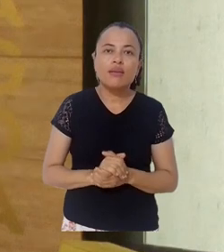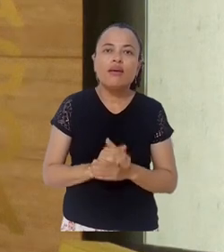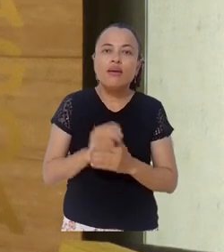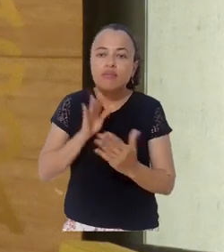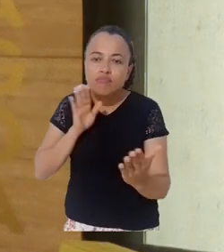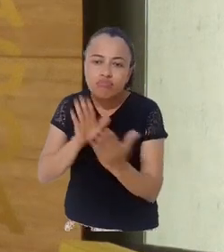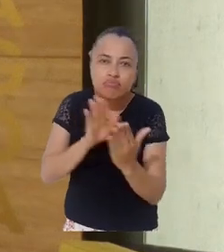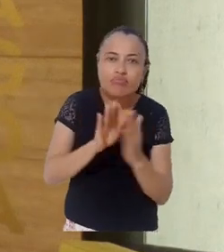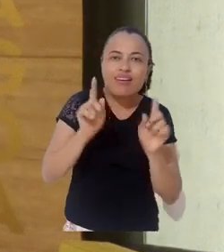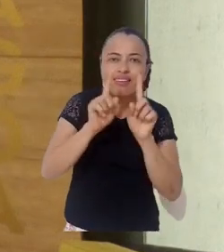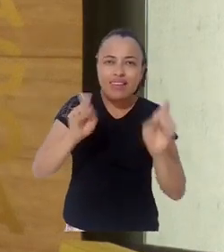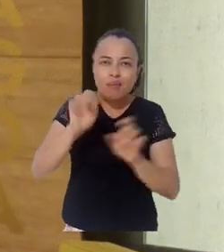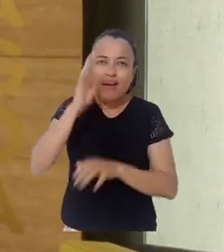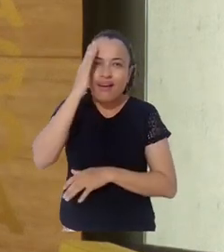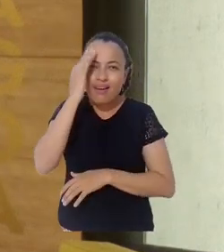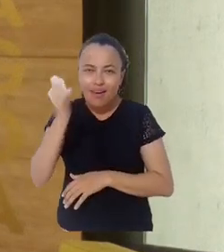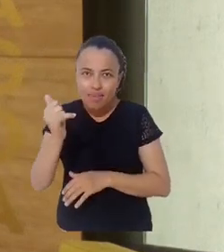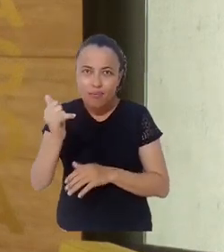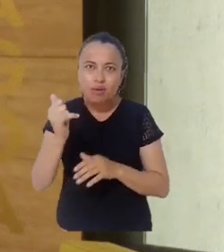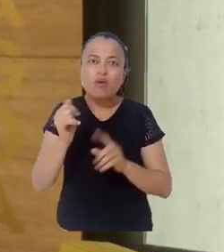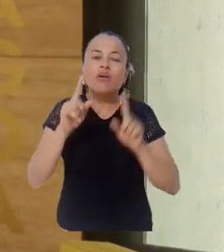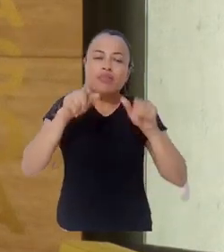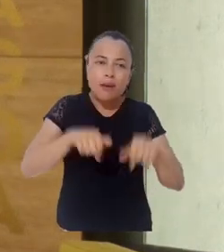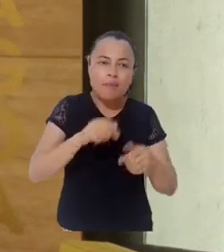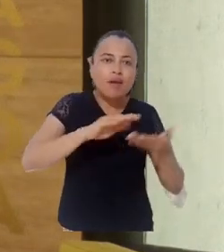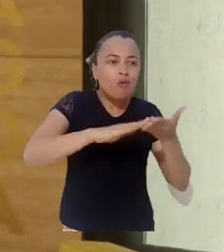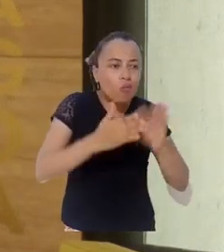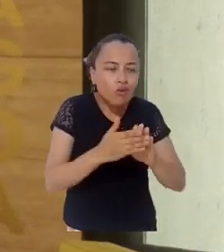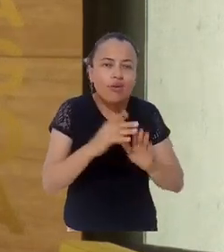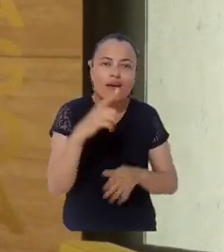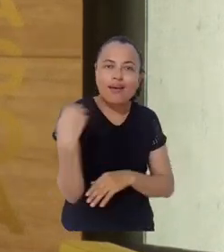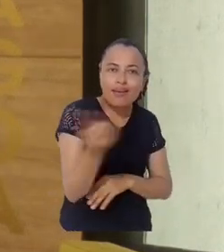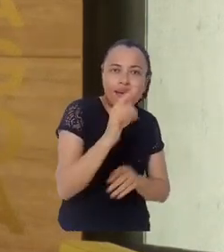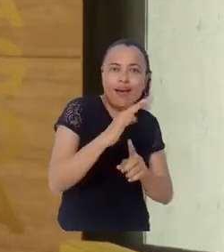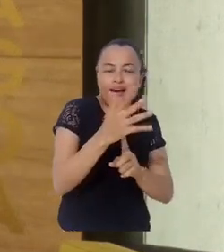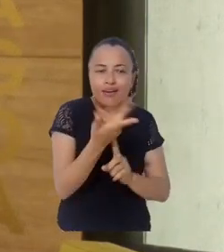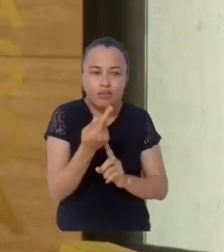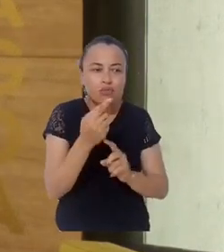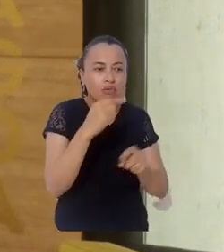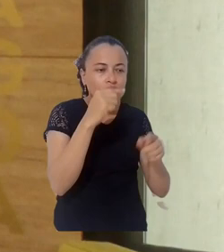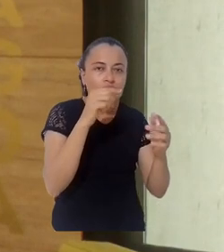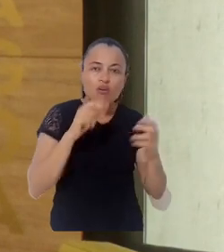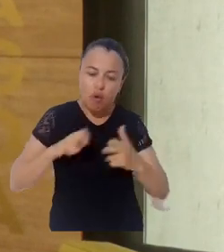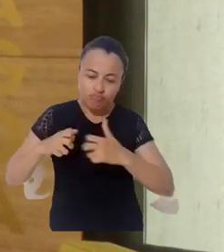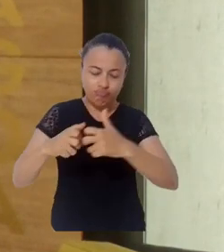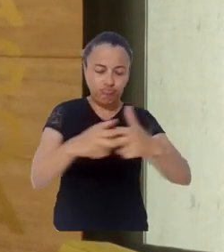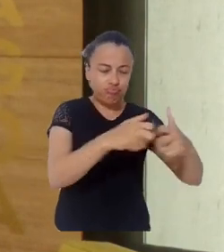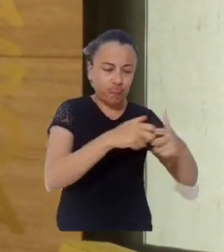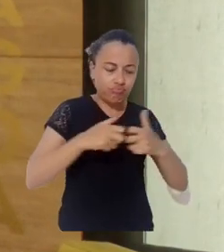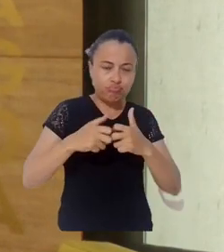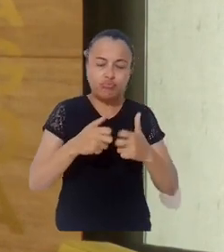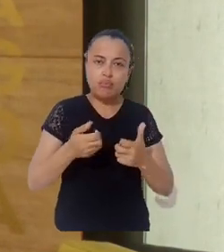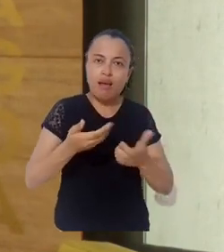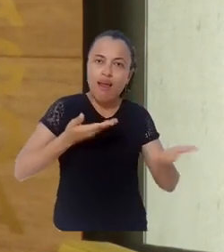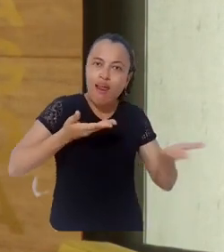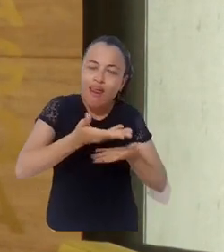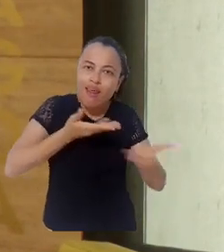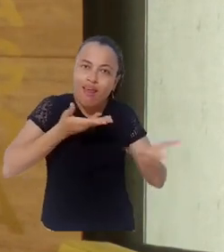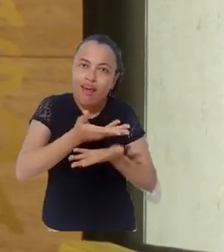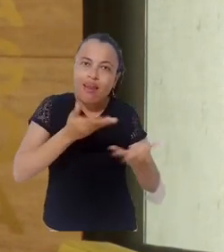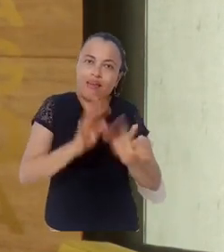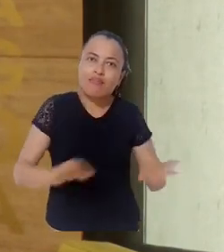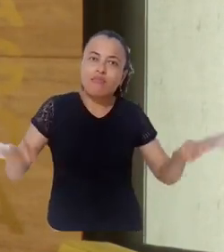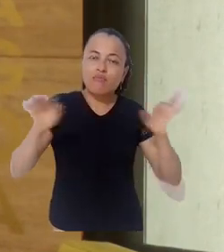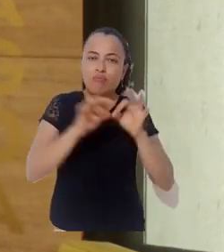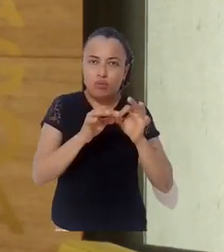orgullosos? Acerca a lo académico y lo académico acerca a lo comunitario, a lo artístico. Creo que ahí es donde se empieza a